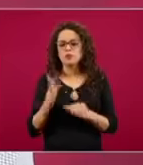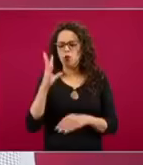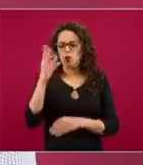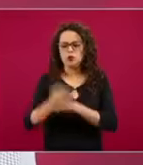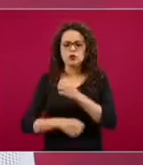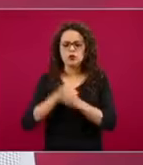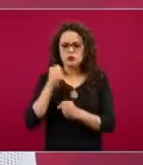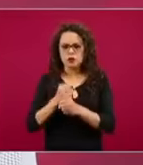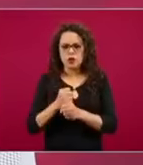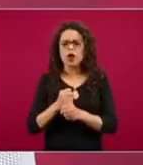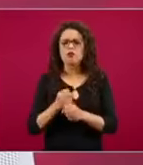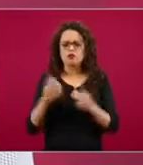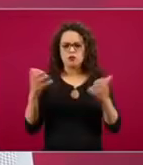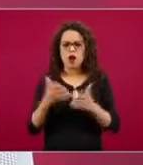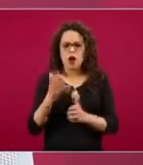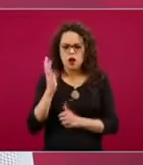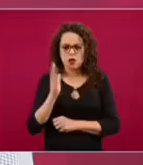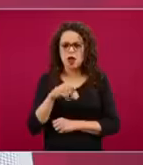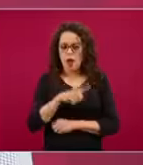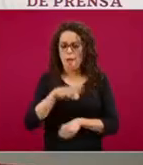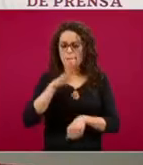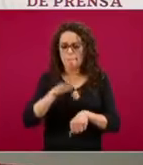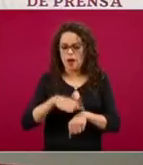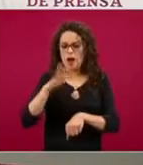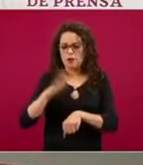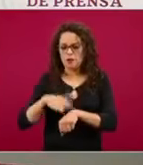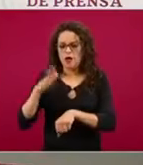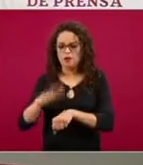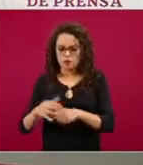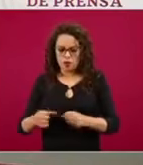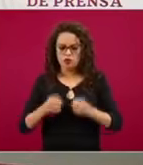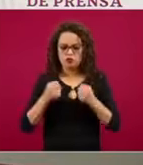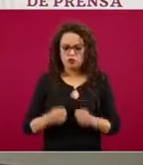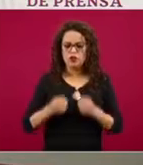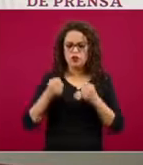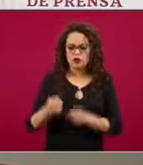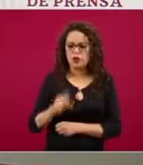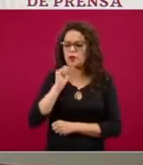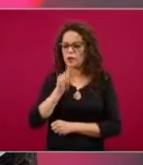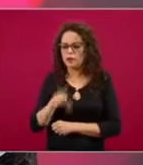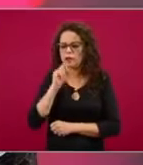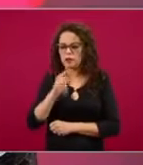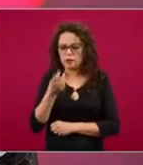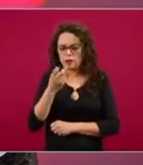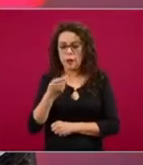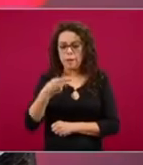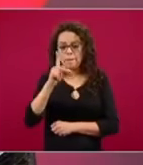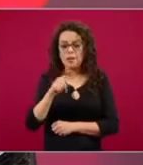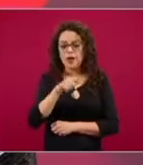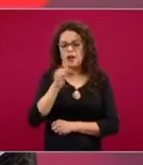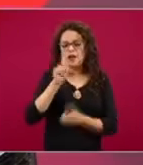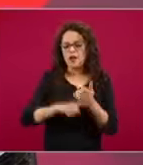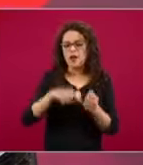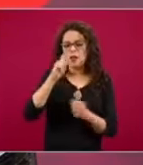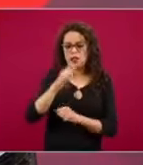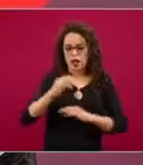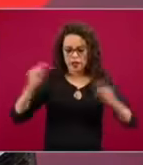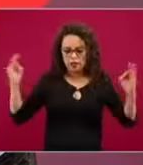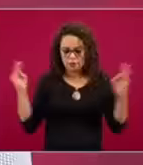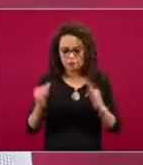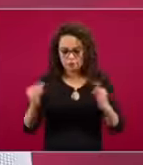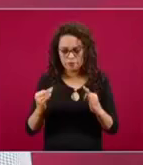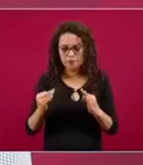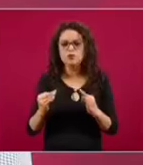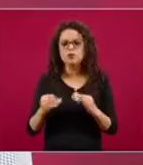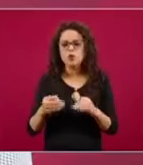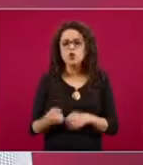muchos años, se continúa fortaleciendo a la misma, pero que básicamente es una red de frío que mantiene la vacuna entre los